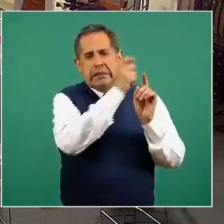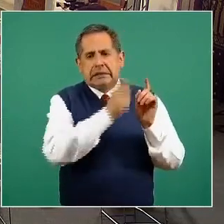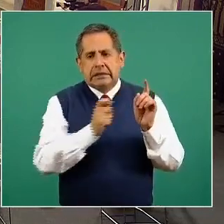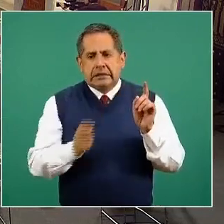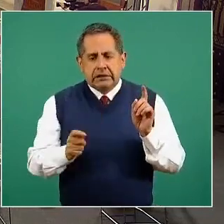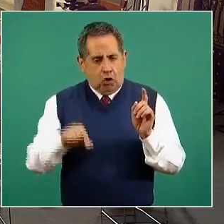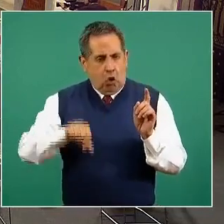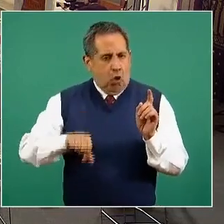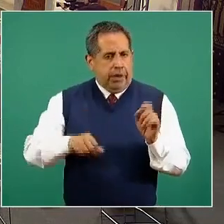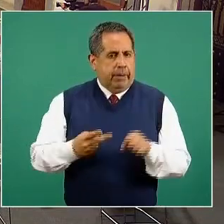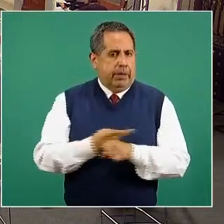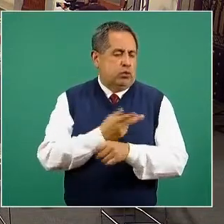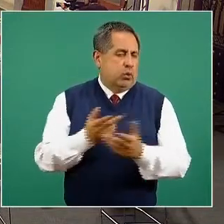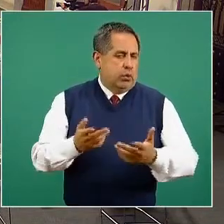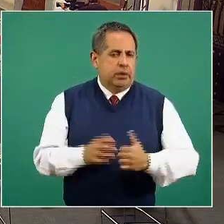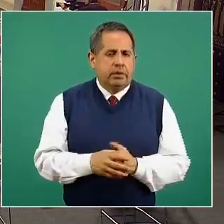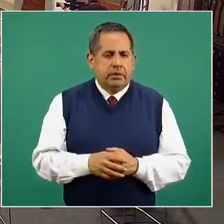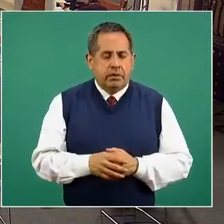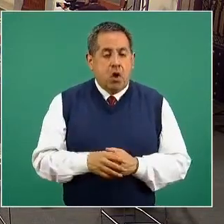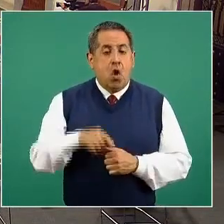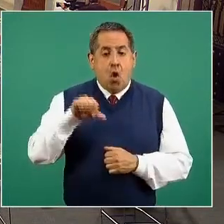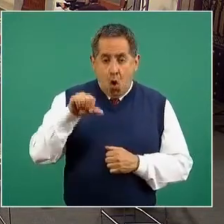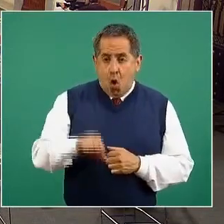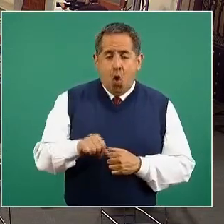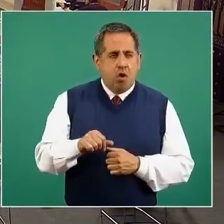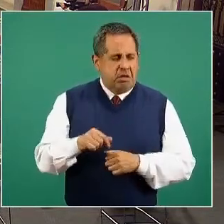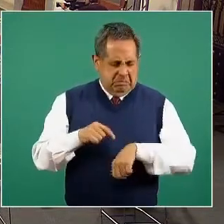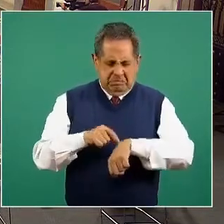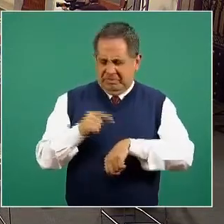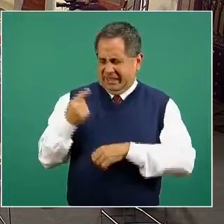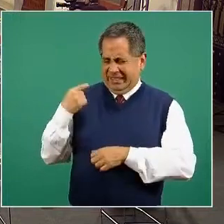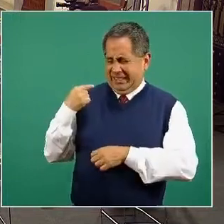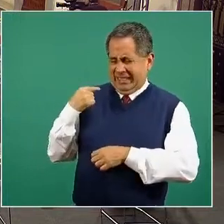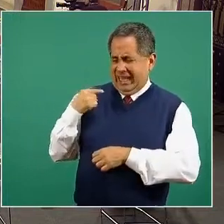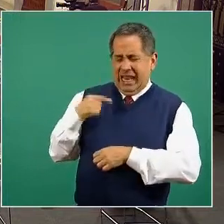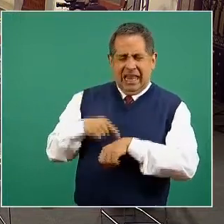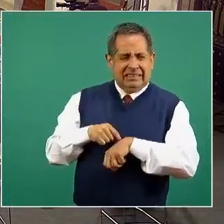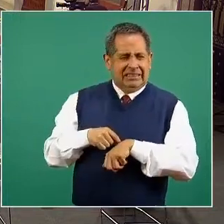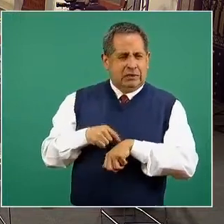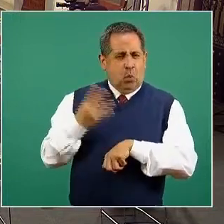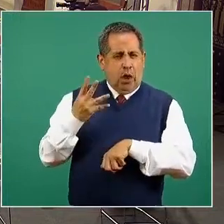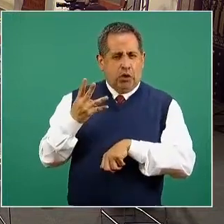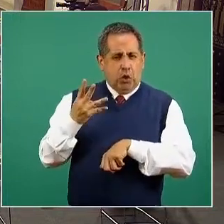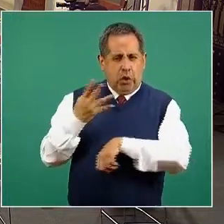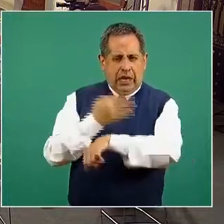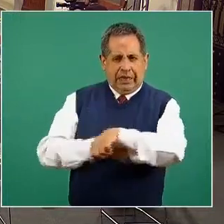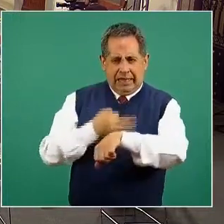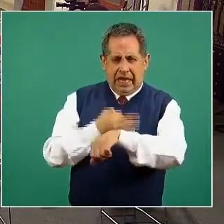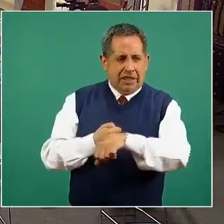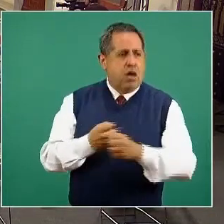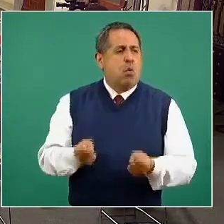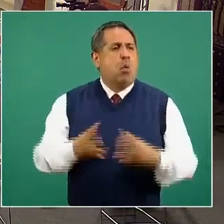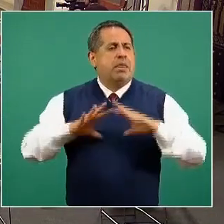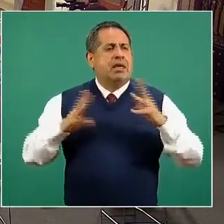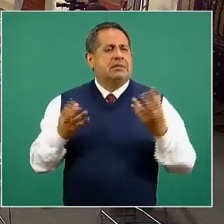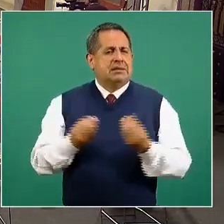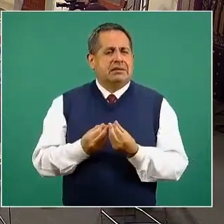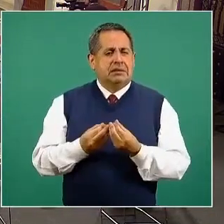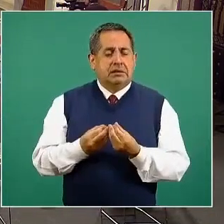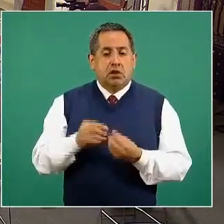hoy. Hoy se pusieron hasta las 16 horas, las 4 de la tarde, hora del Centro de México,